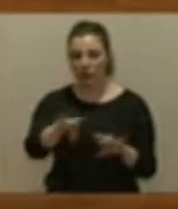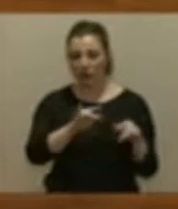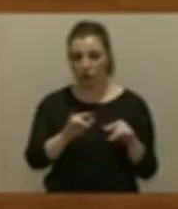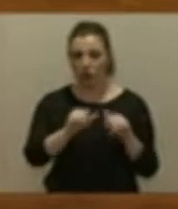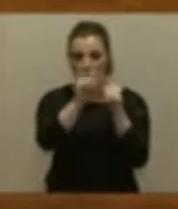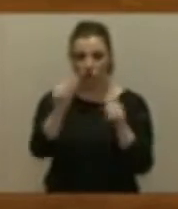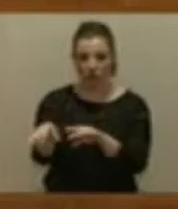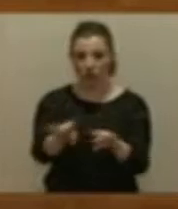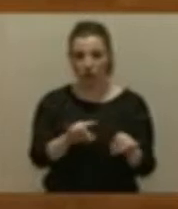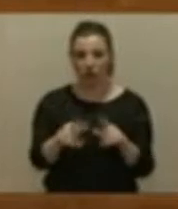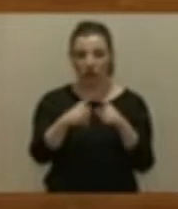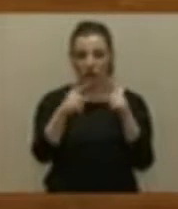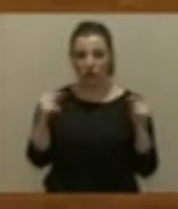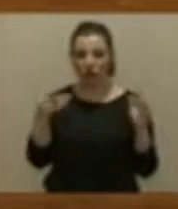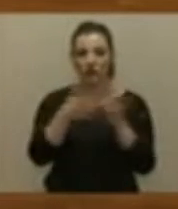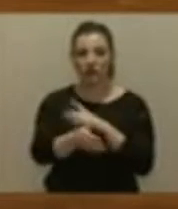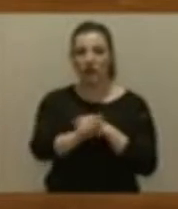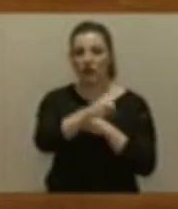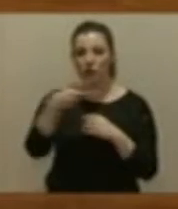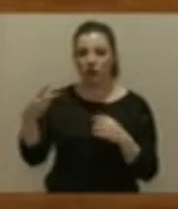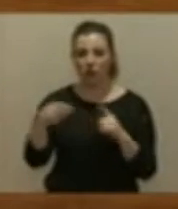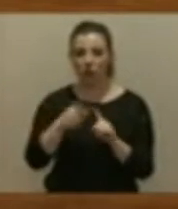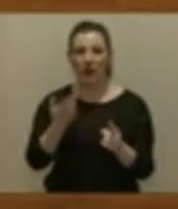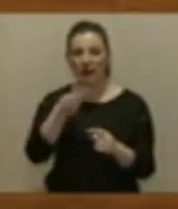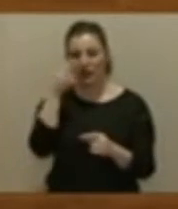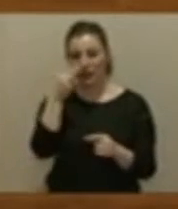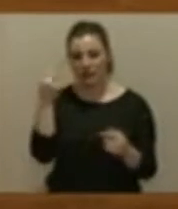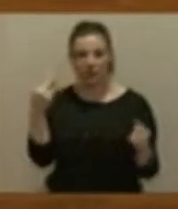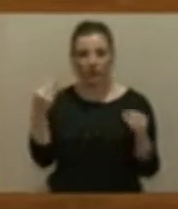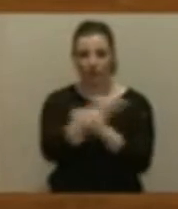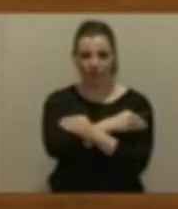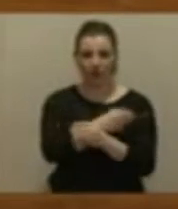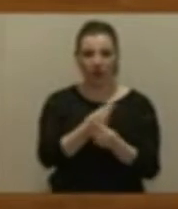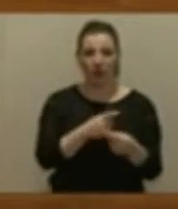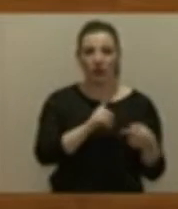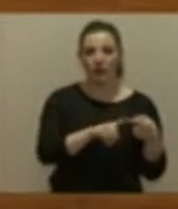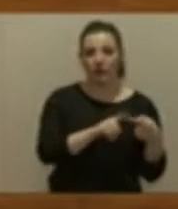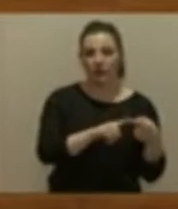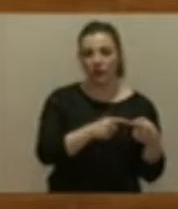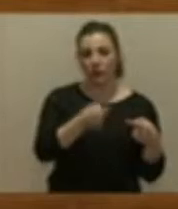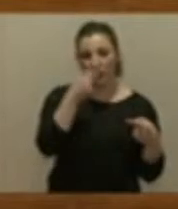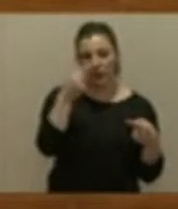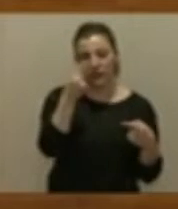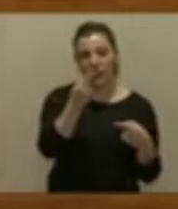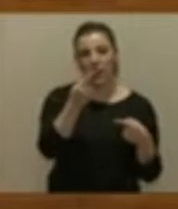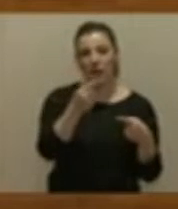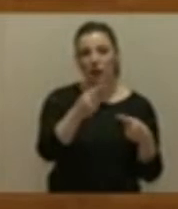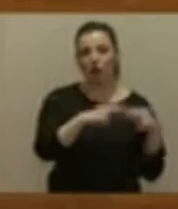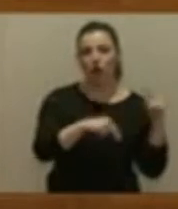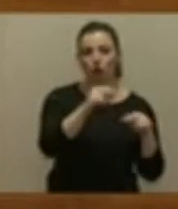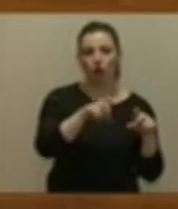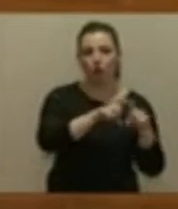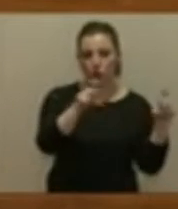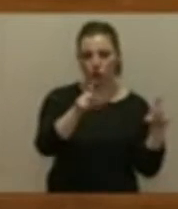modelo territorial asturiano es el resultado de un choque de intereses. Por un lado se encuentra el interés de constructoras y grandes propietarios del